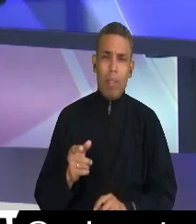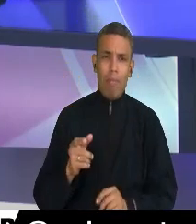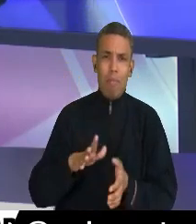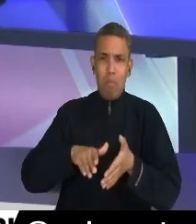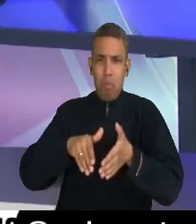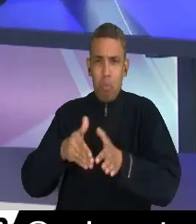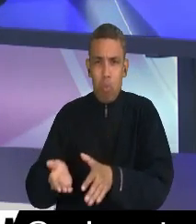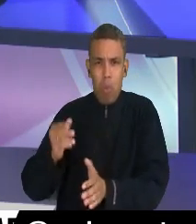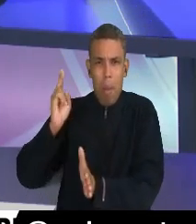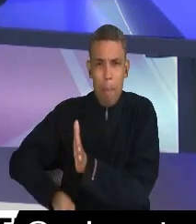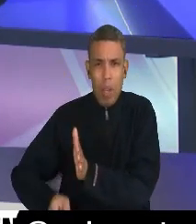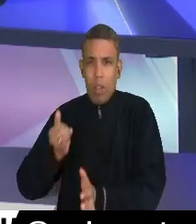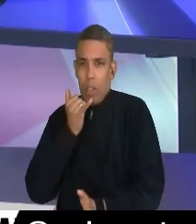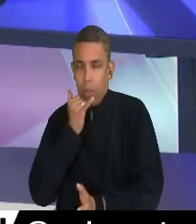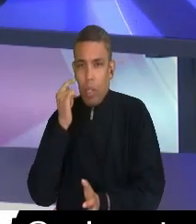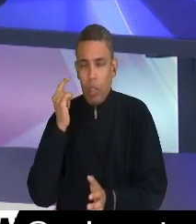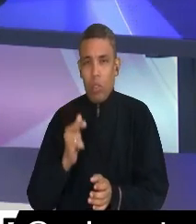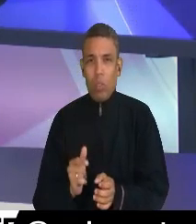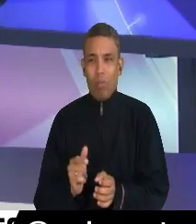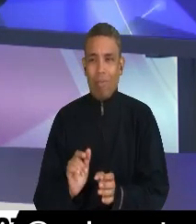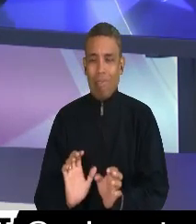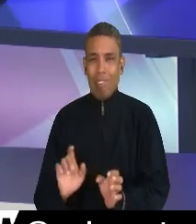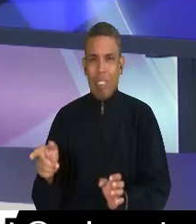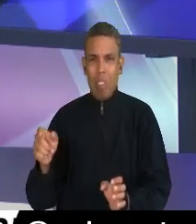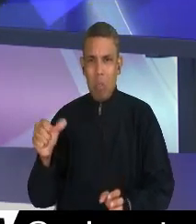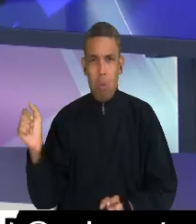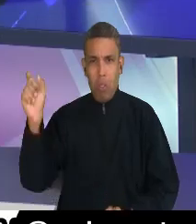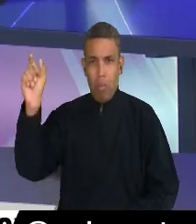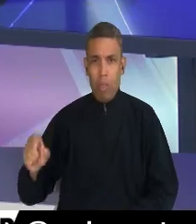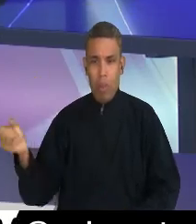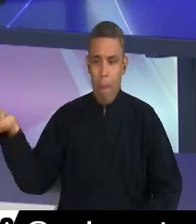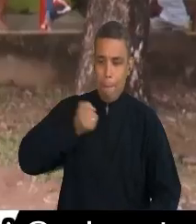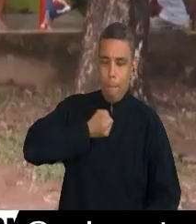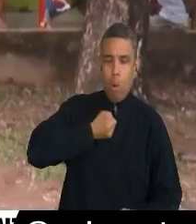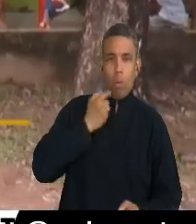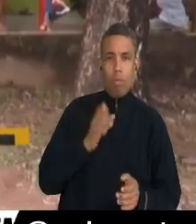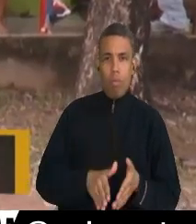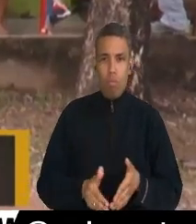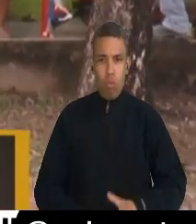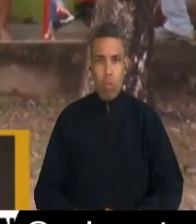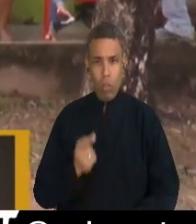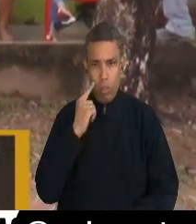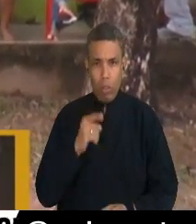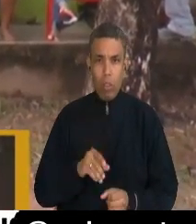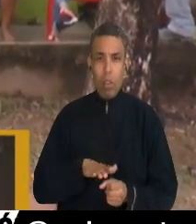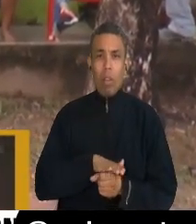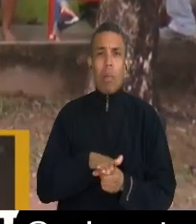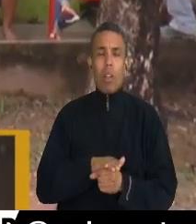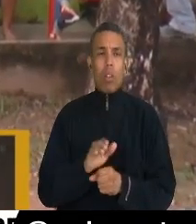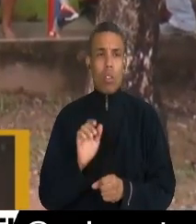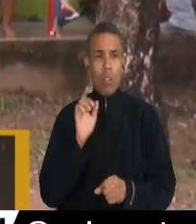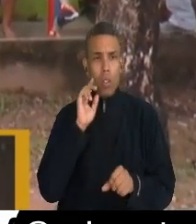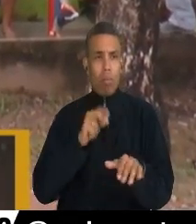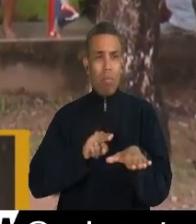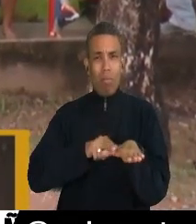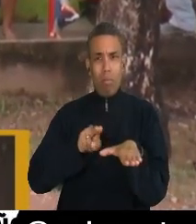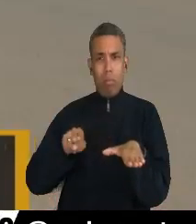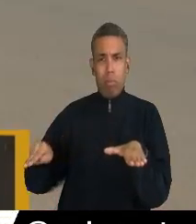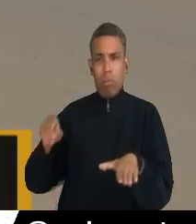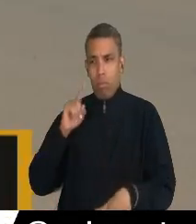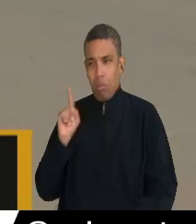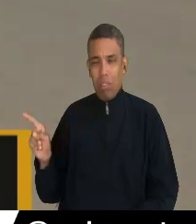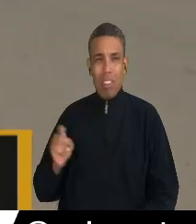se registraron a las afueras de un establecimiento público de la comuna 6. En esa casa del barrio Antonio Nariño vivía Eliezer